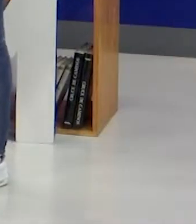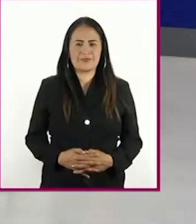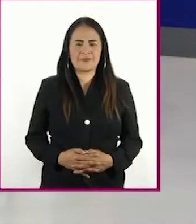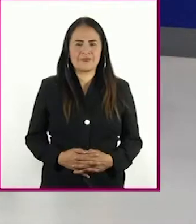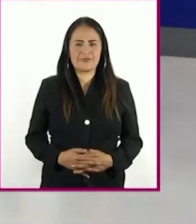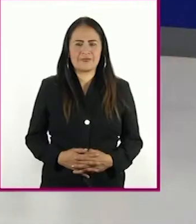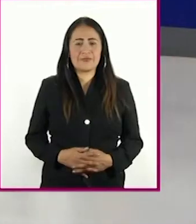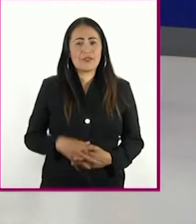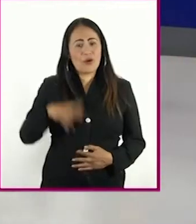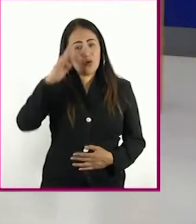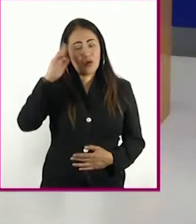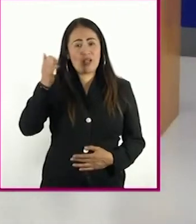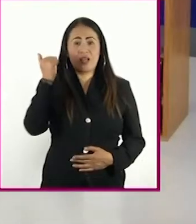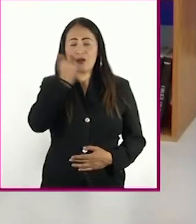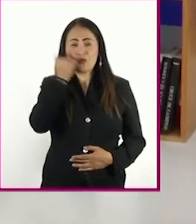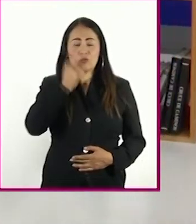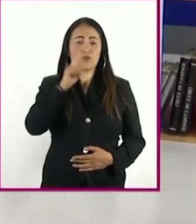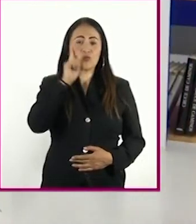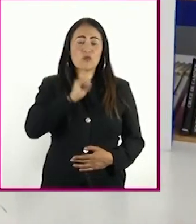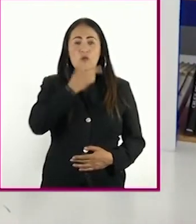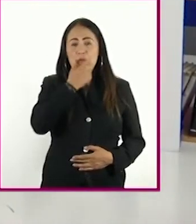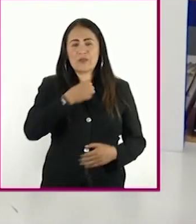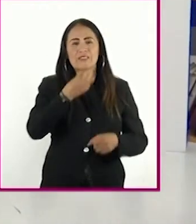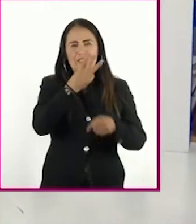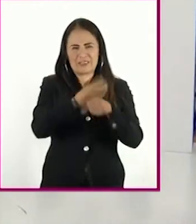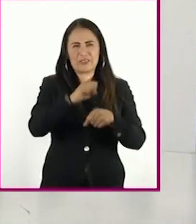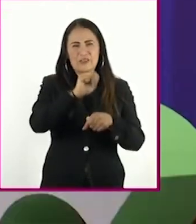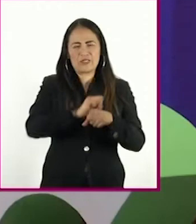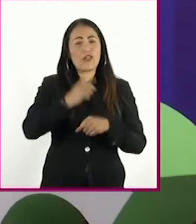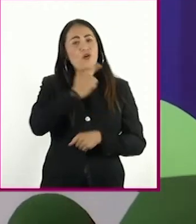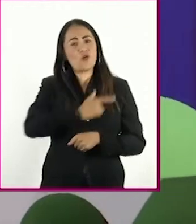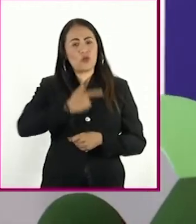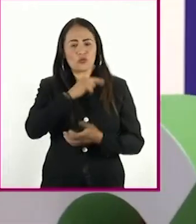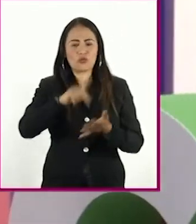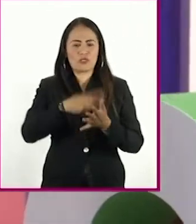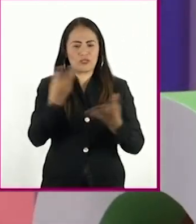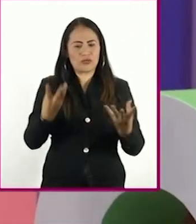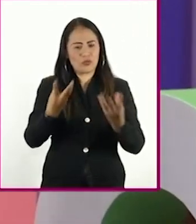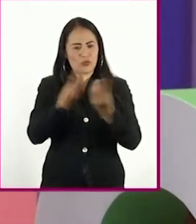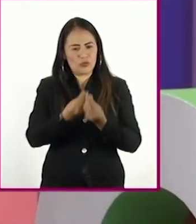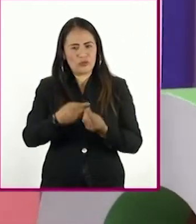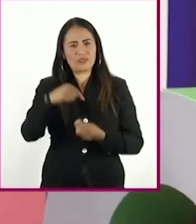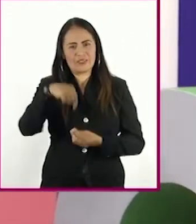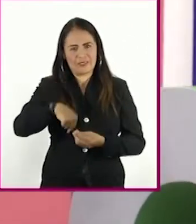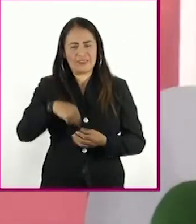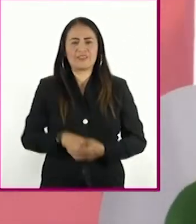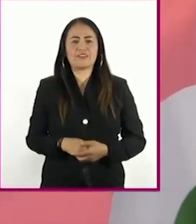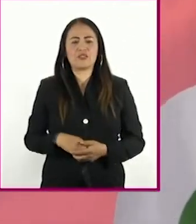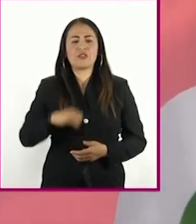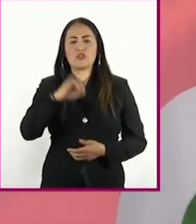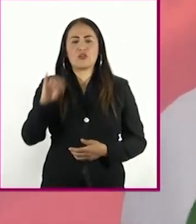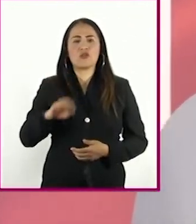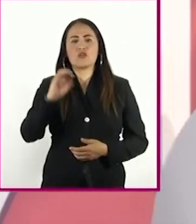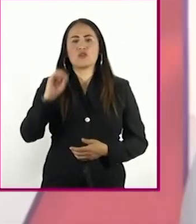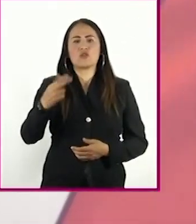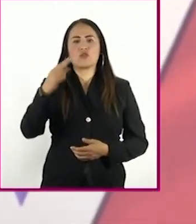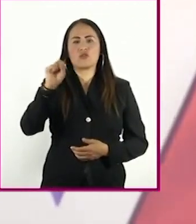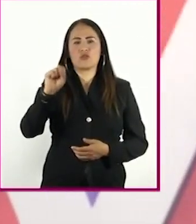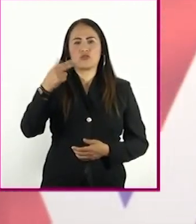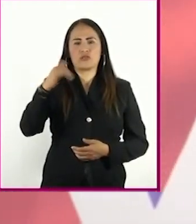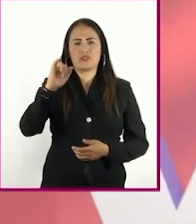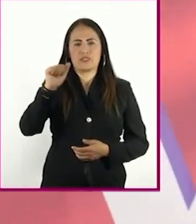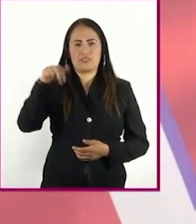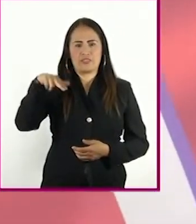¿Qué tal, alumnas y alumnos de tercero de secundaria? Me da mucho gusto estar nuevamente con ustedes. Somos Josian García y